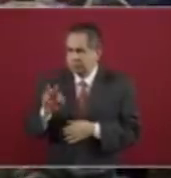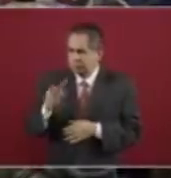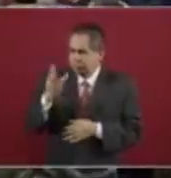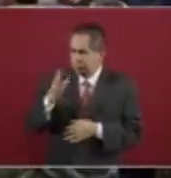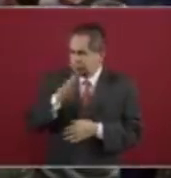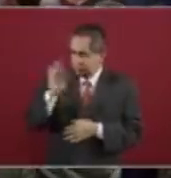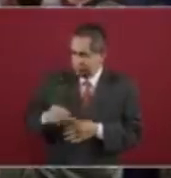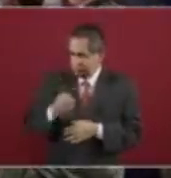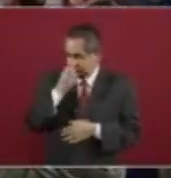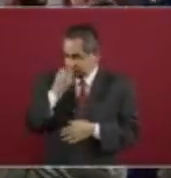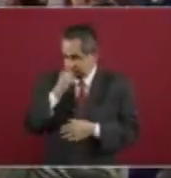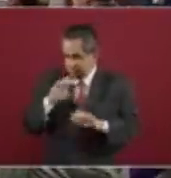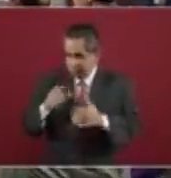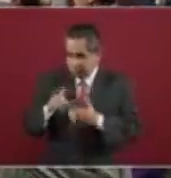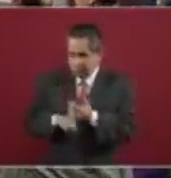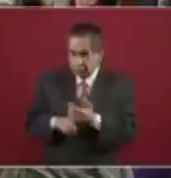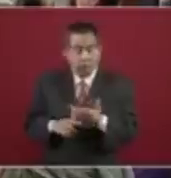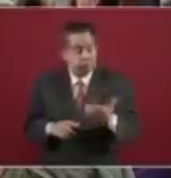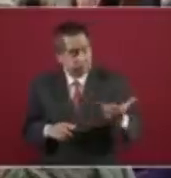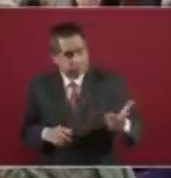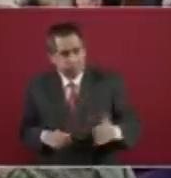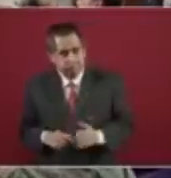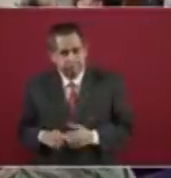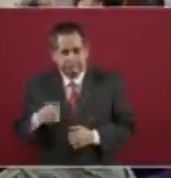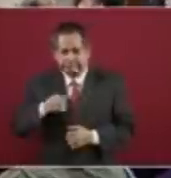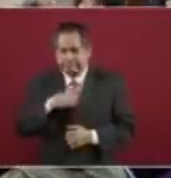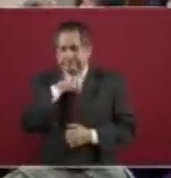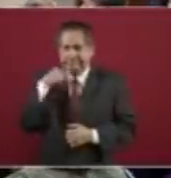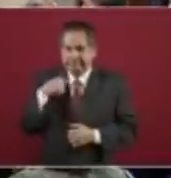43% de las escuelas. Ah, ya perdí.